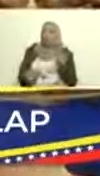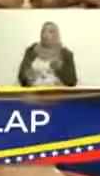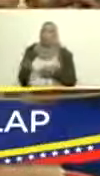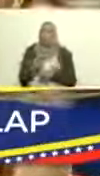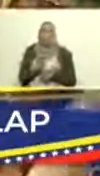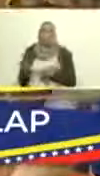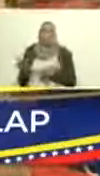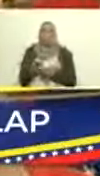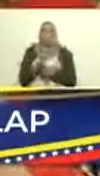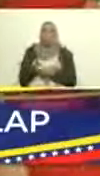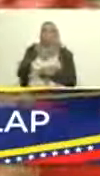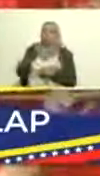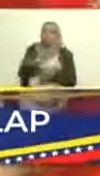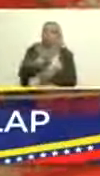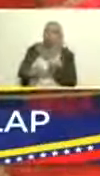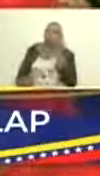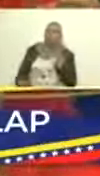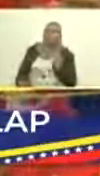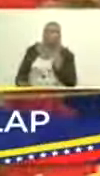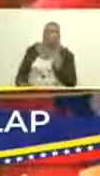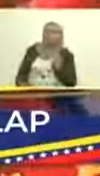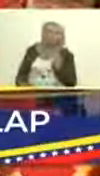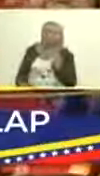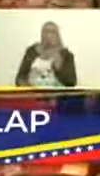era tu presidente,